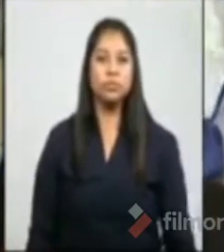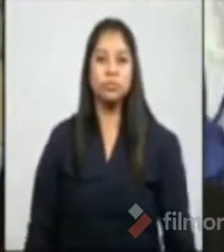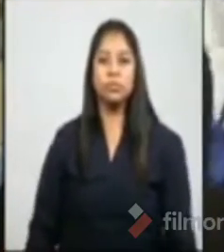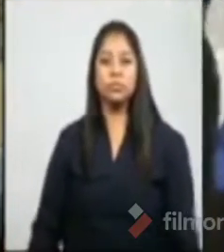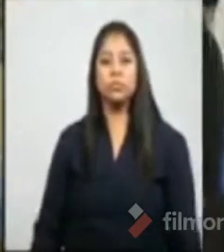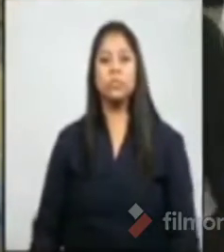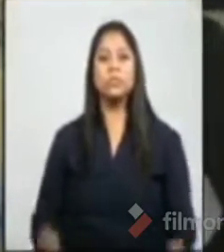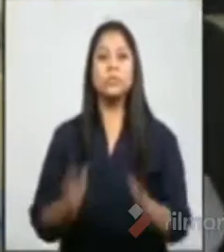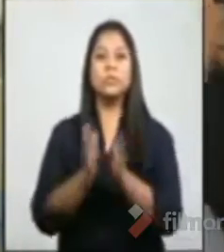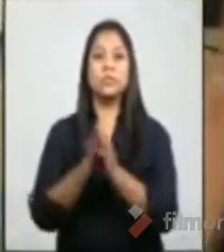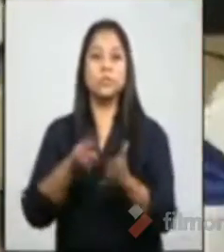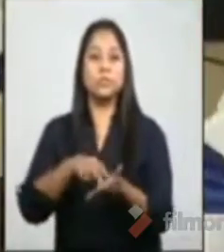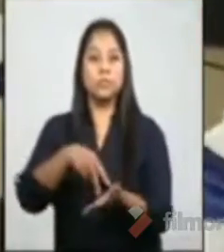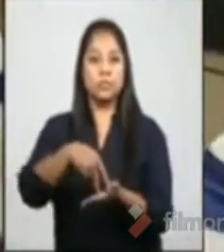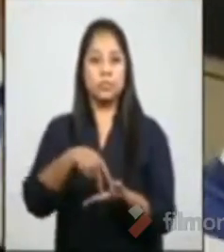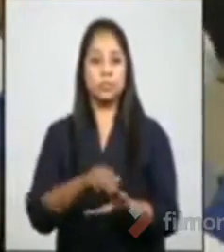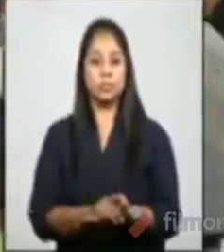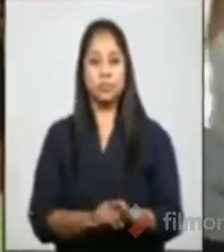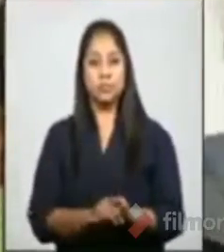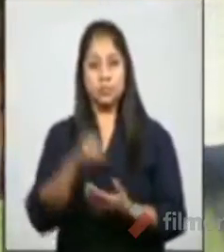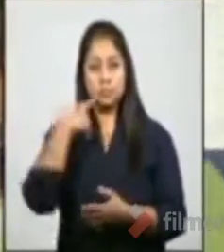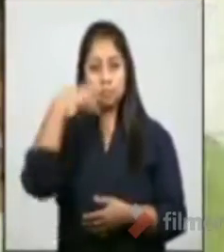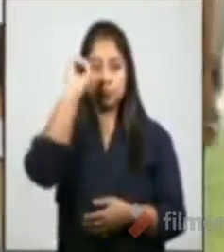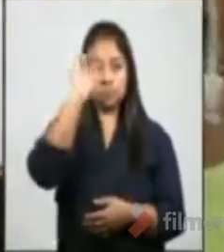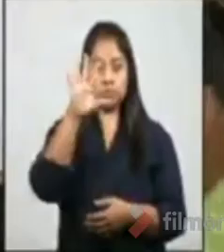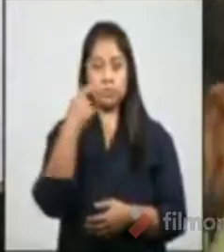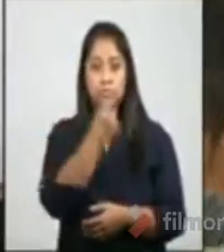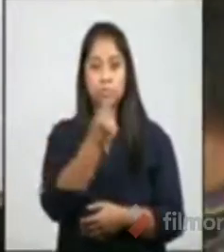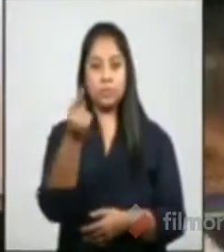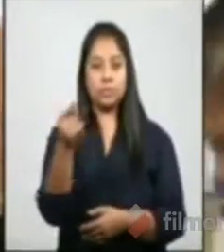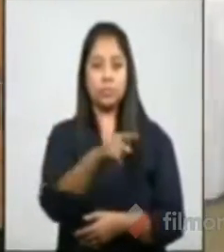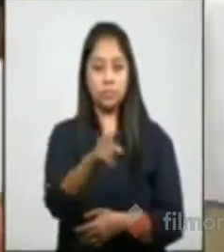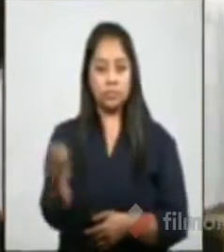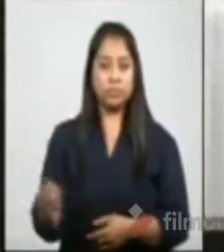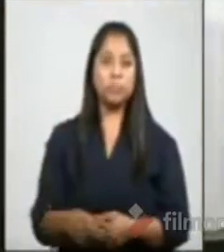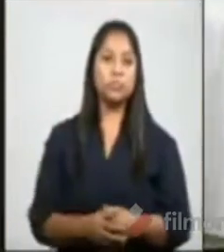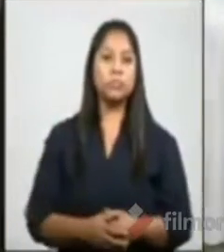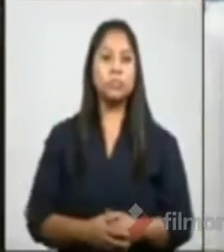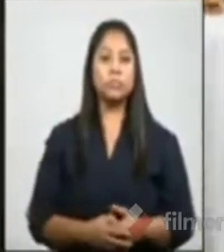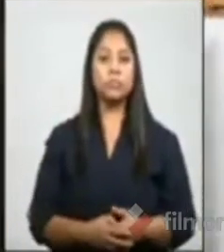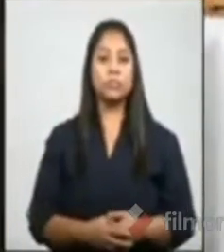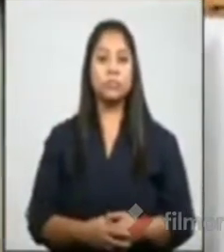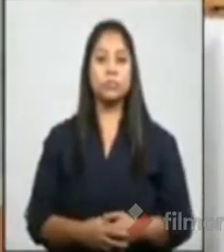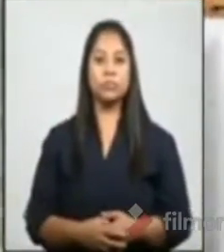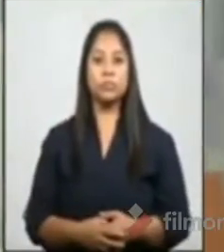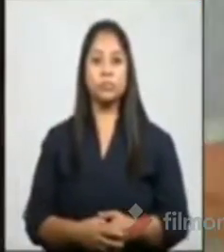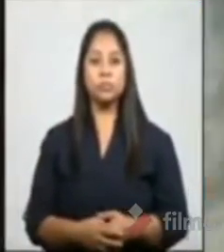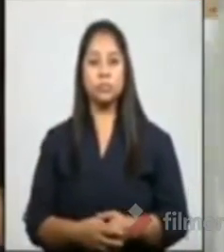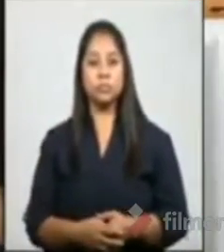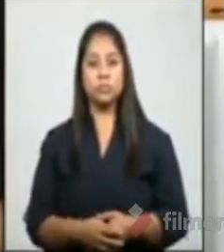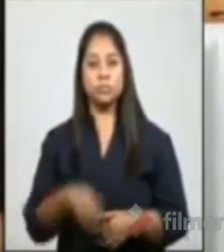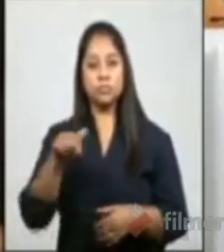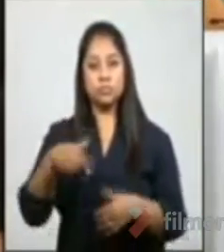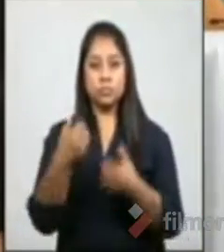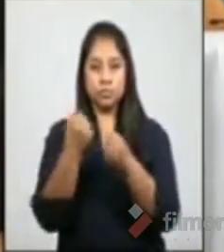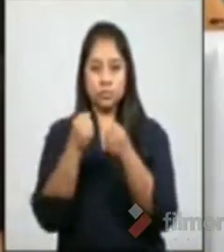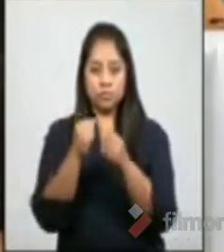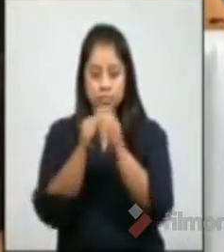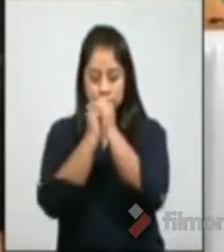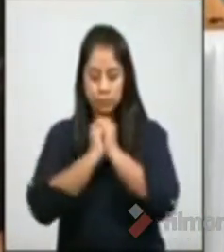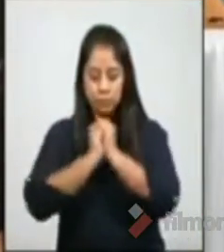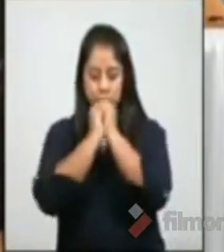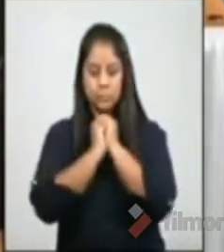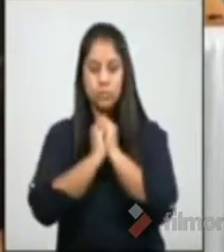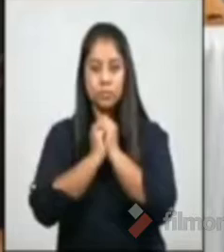Pónganse de pie. Bendiciones para cada uno de ustedes. Vamos a elevar una oración al